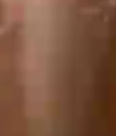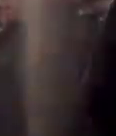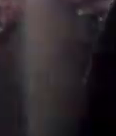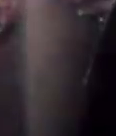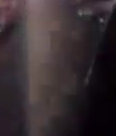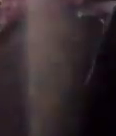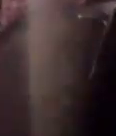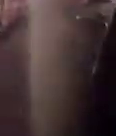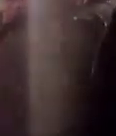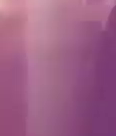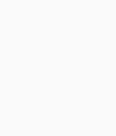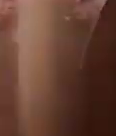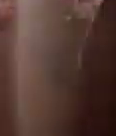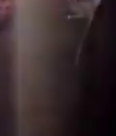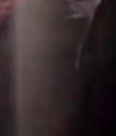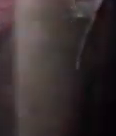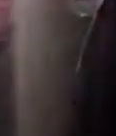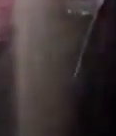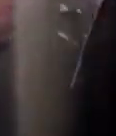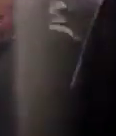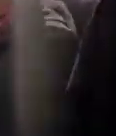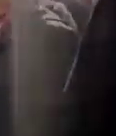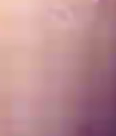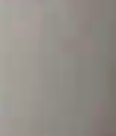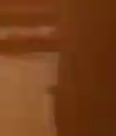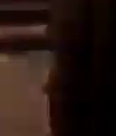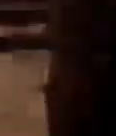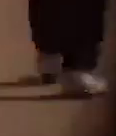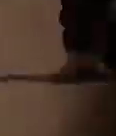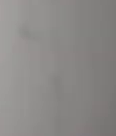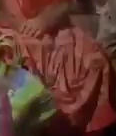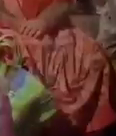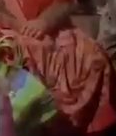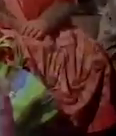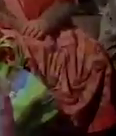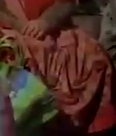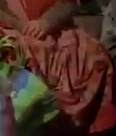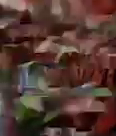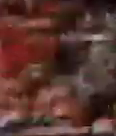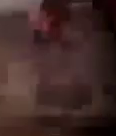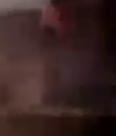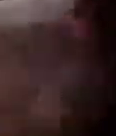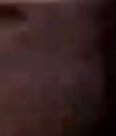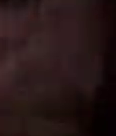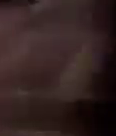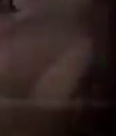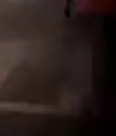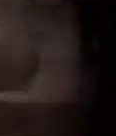Vamos a dar 72 horas para que atienda los pedidos.